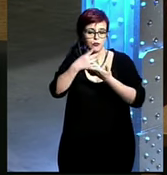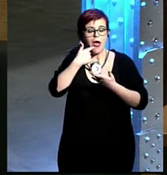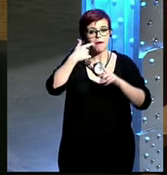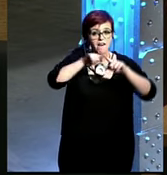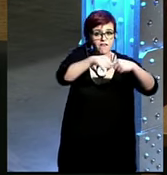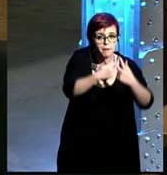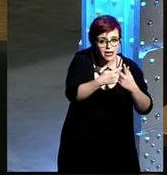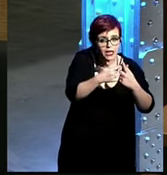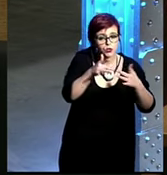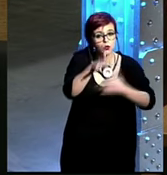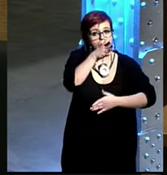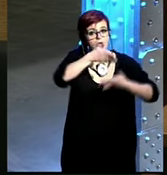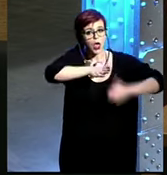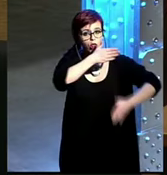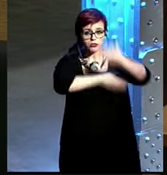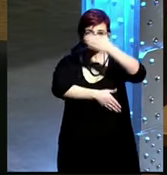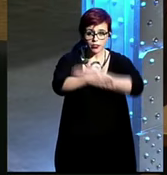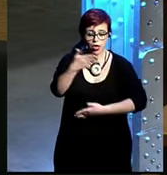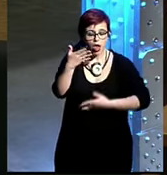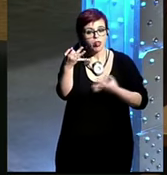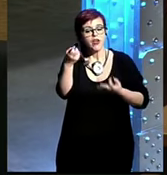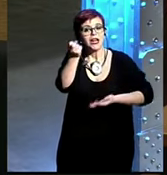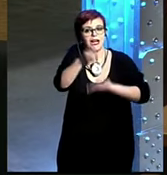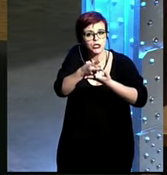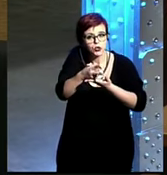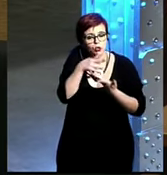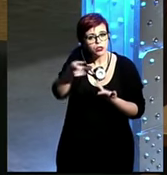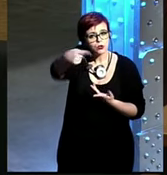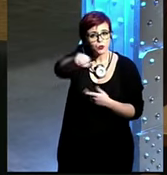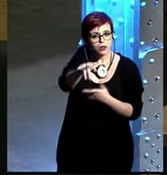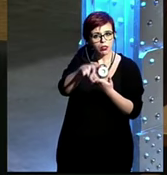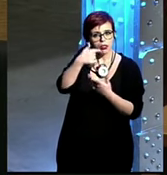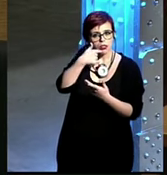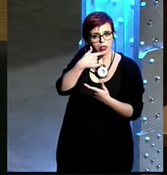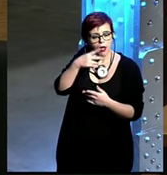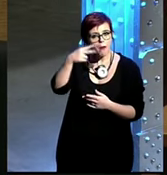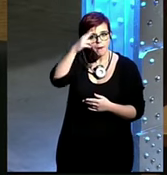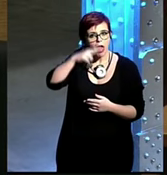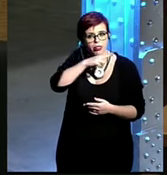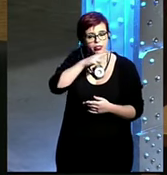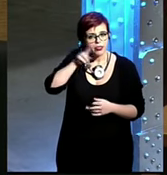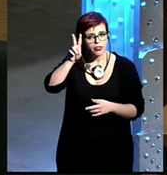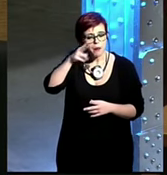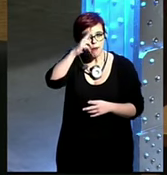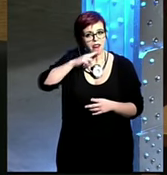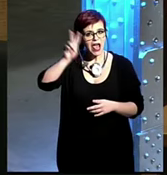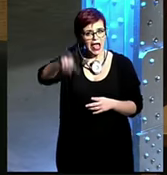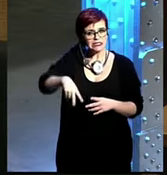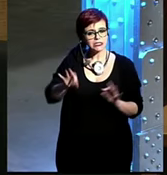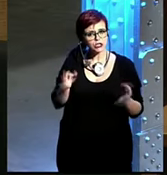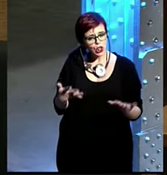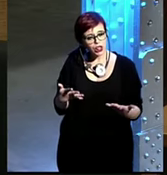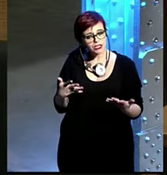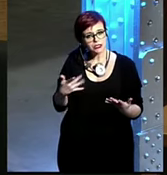familias con niños discapacitados, bueno, pues usted es padre. ¿Es esta decisión contradictoria para usted? ¿Por